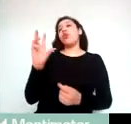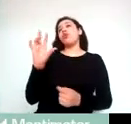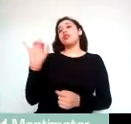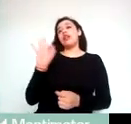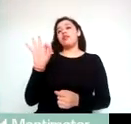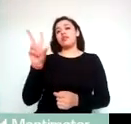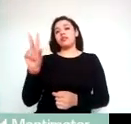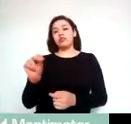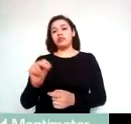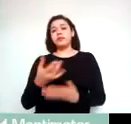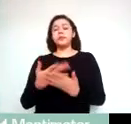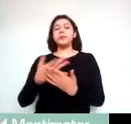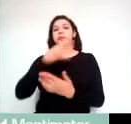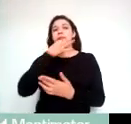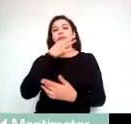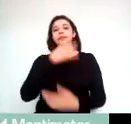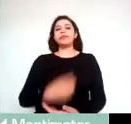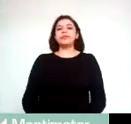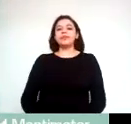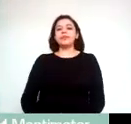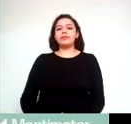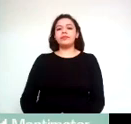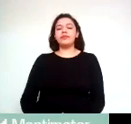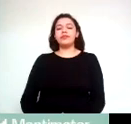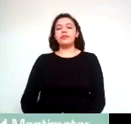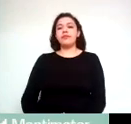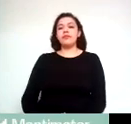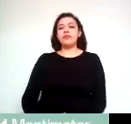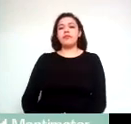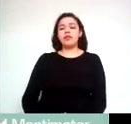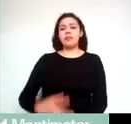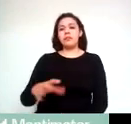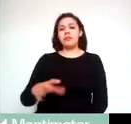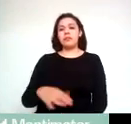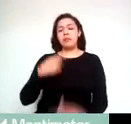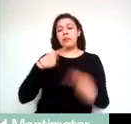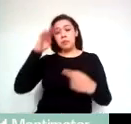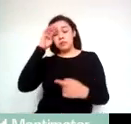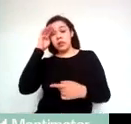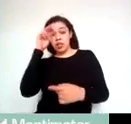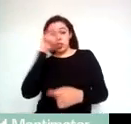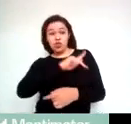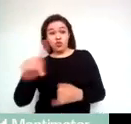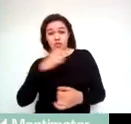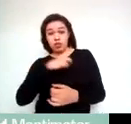Vamos a dar unos minutos. Tenemos a alguien que piensa que tal vez no es para todas.